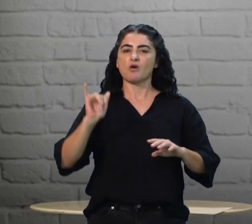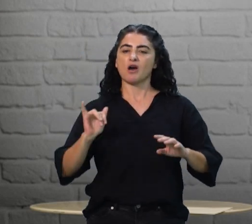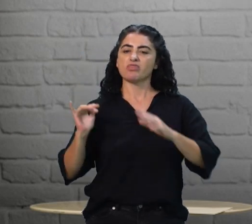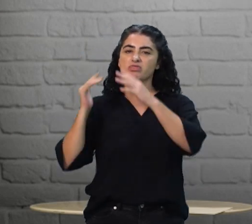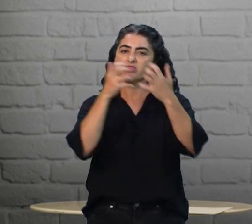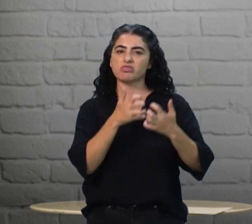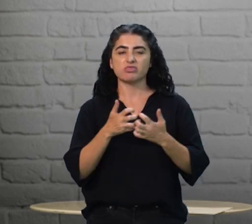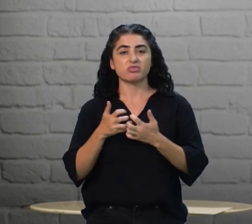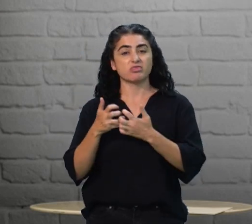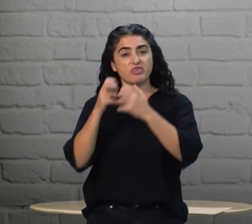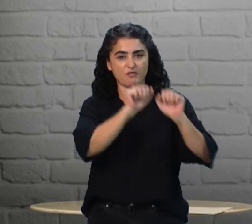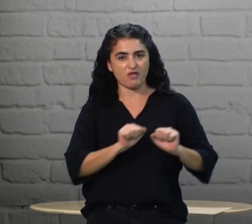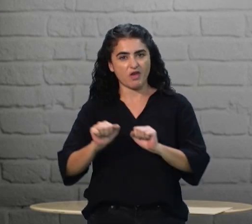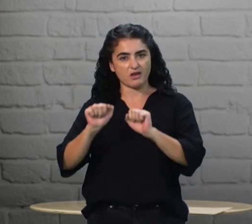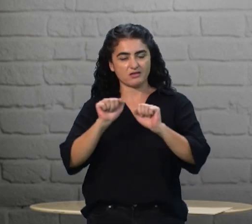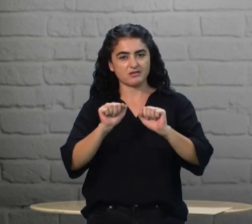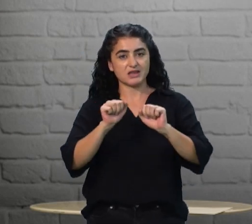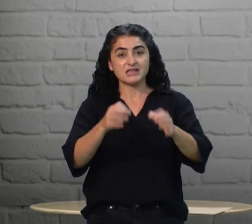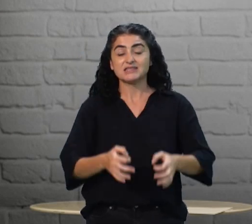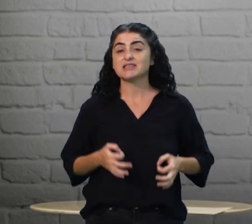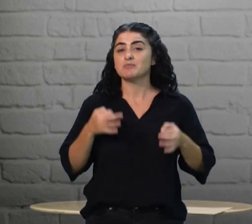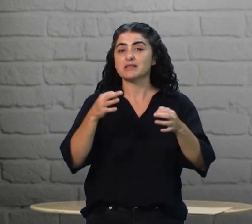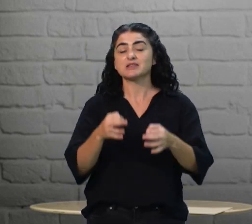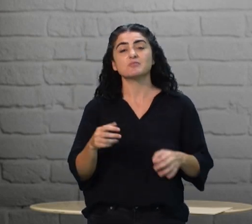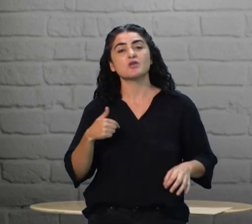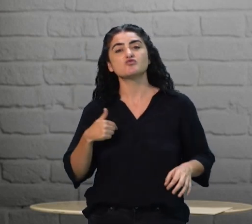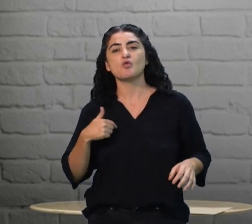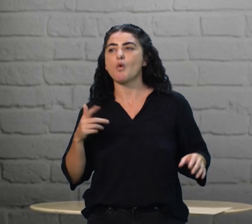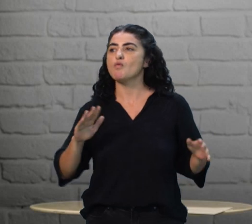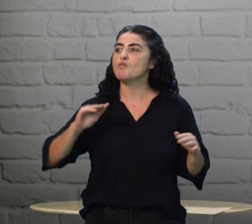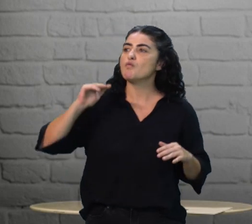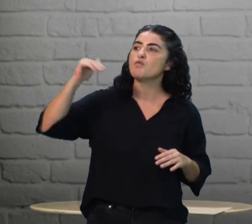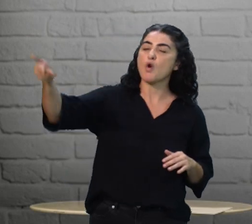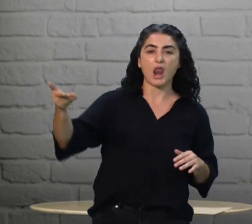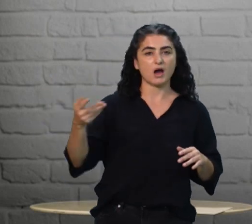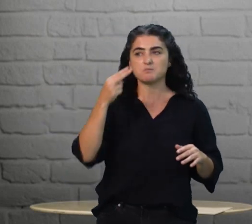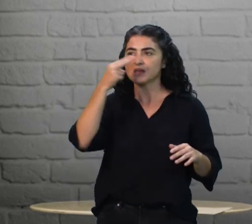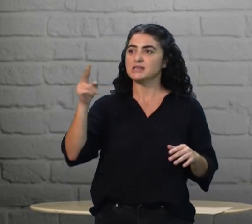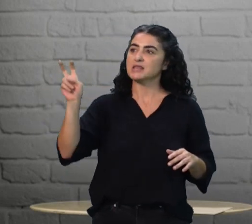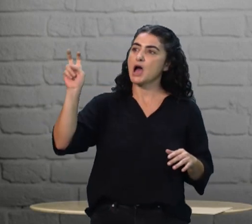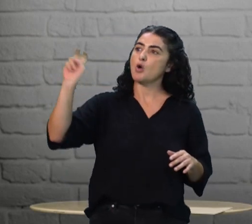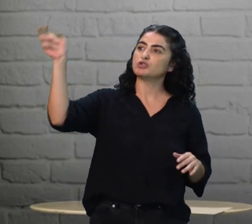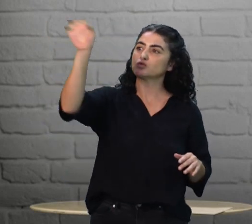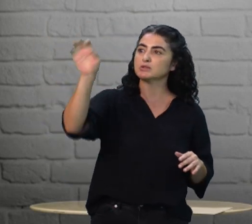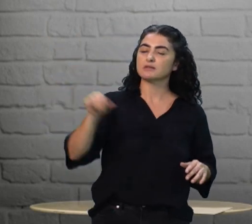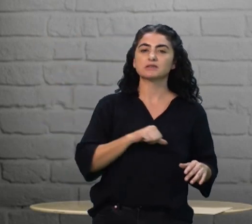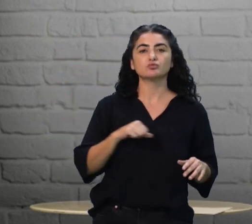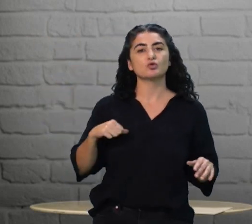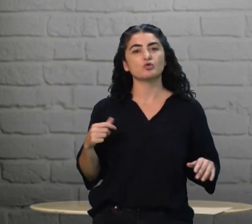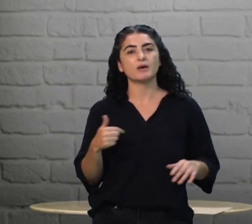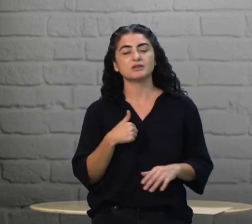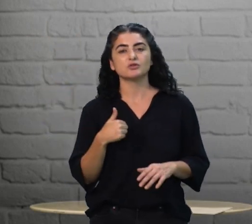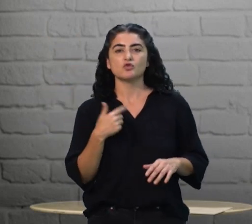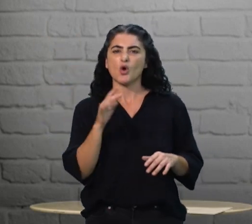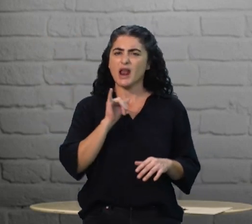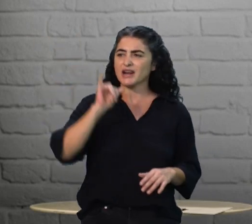hecho siempre que salgo e por ahí pues siempre voy con la cosa de que es La Rioja de